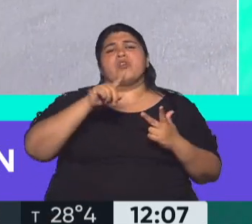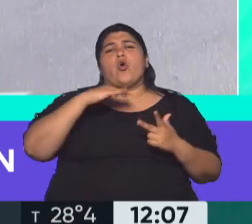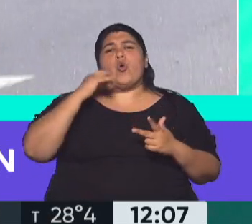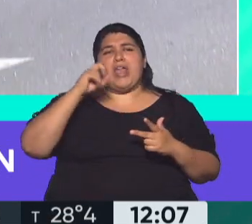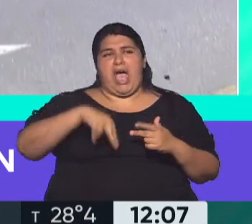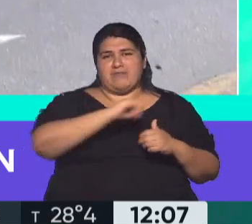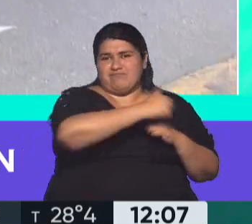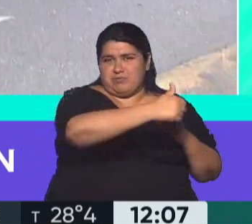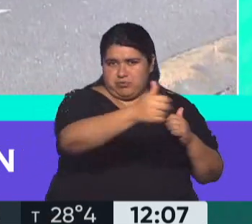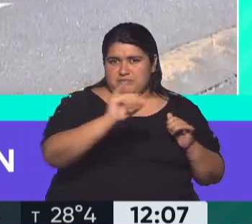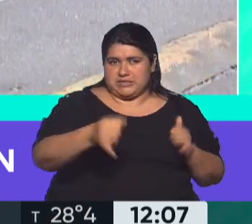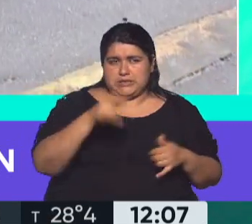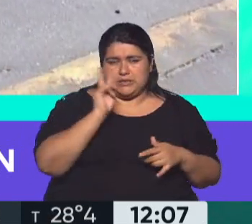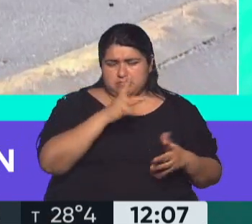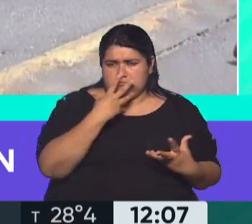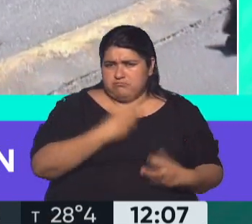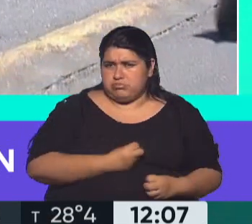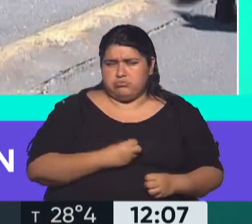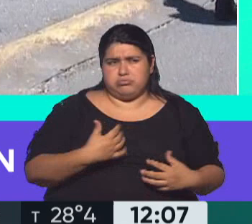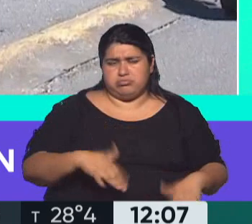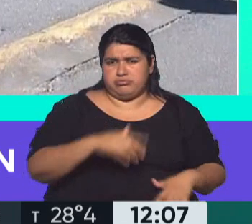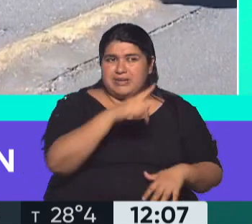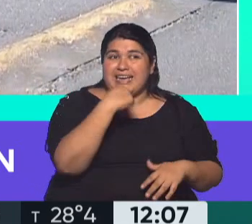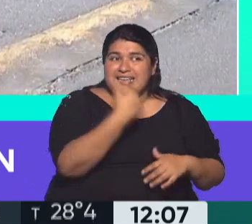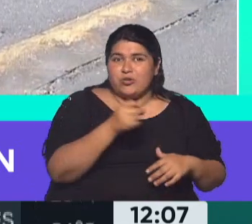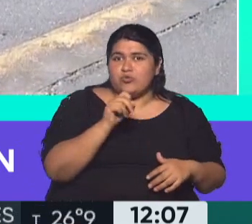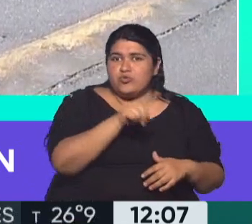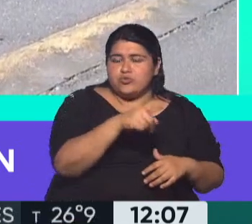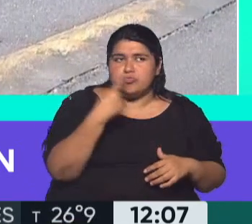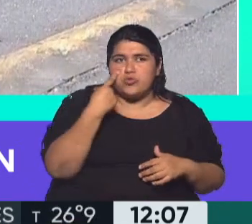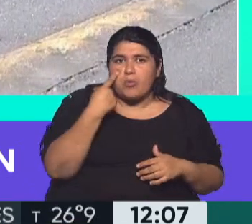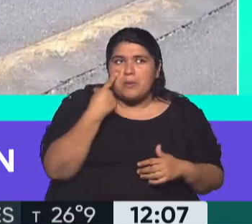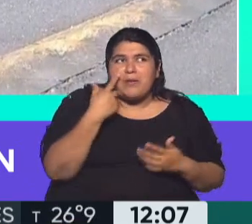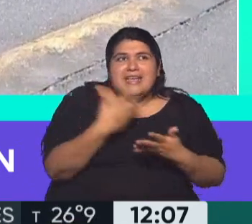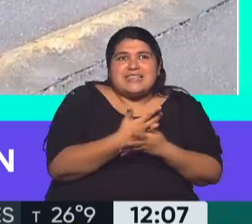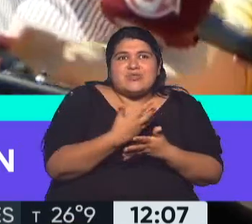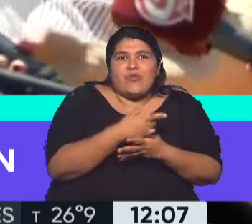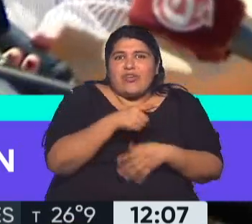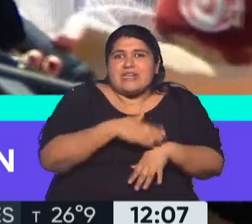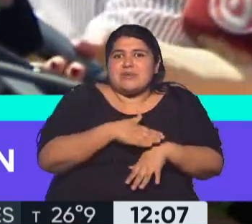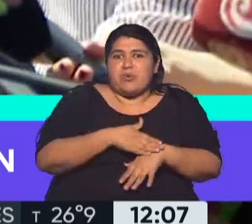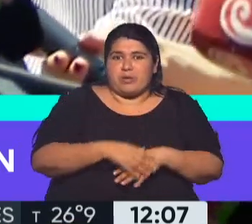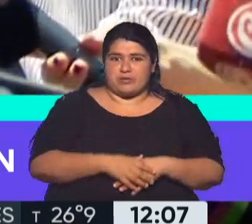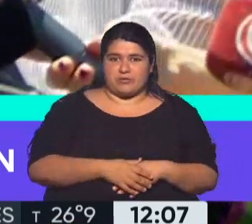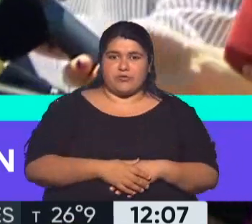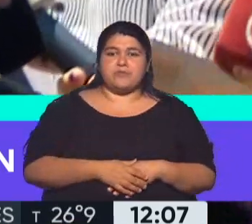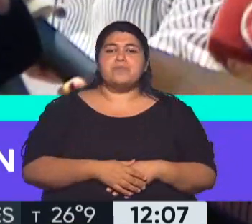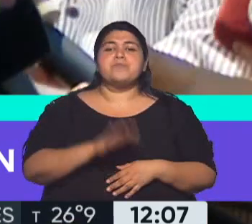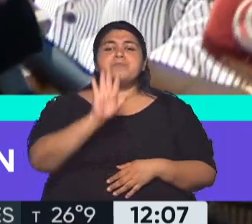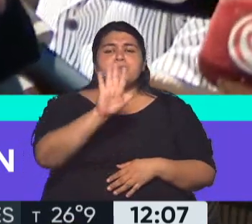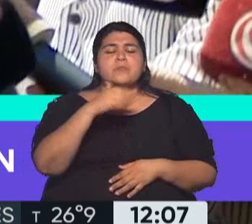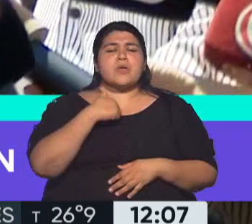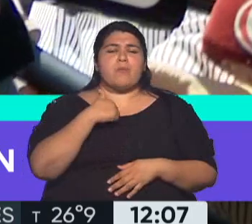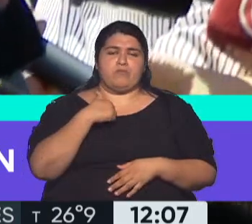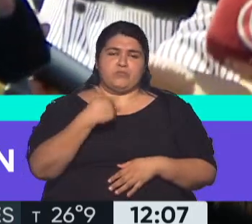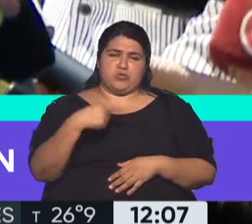Javier, que realmente quebrados contaban cómo sus hijos habían vivido este momento. Por favor, es que nosotros